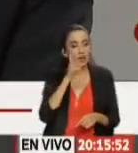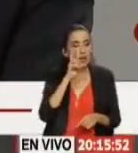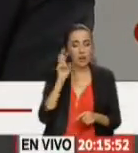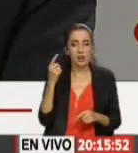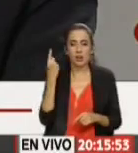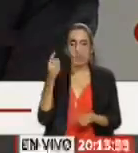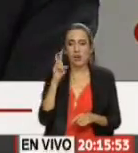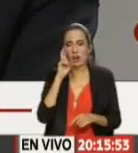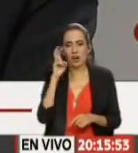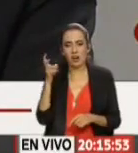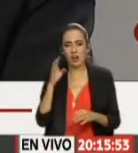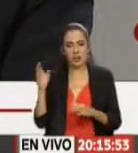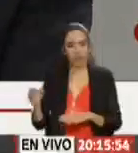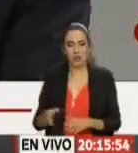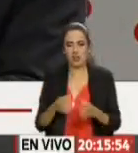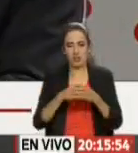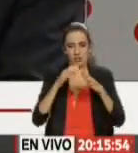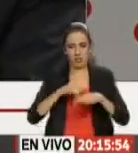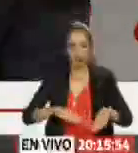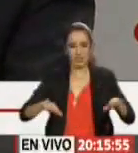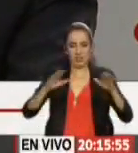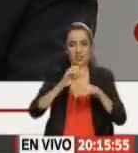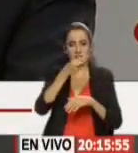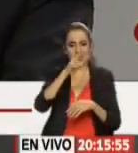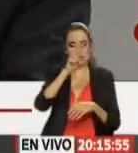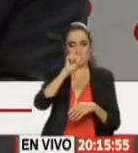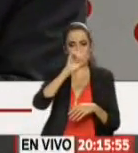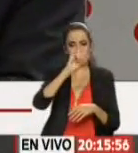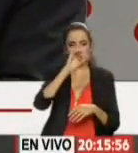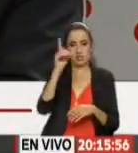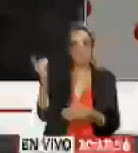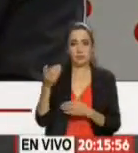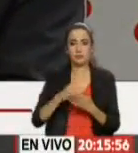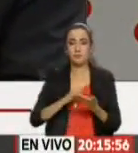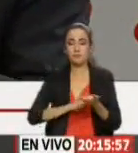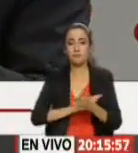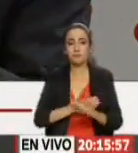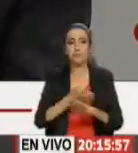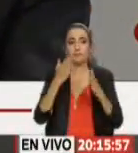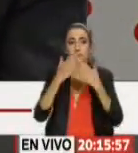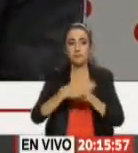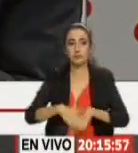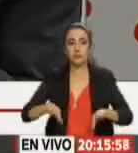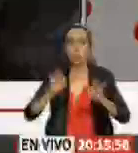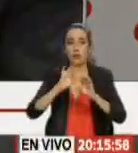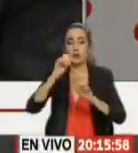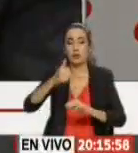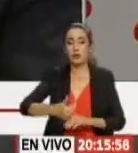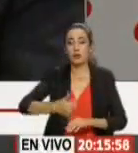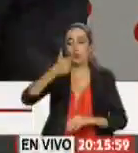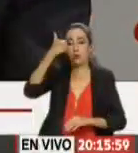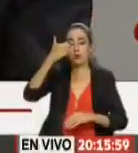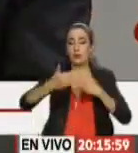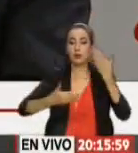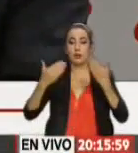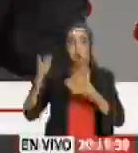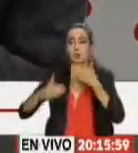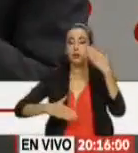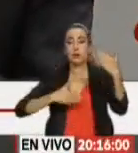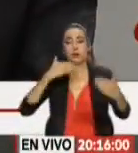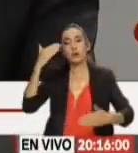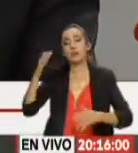gestión del presidente Juan Guaidó. Pero lo más importante es que este grupo de contacto comience a producir, de alguna